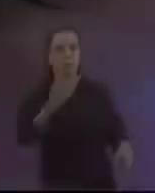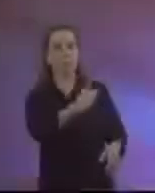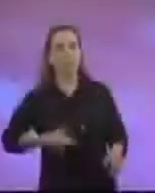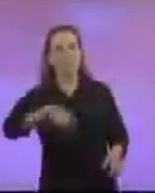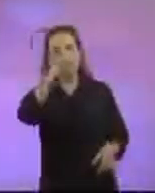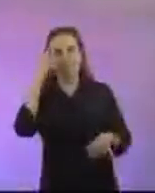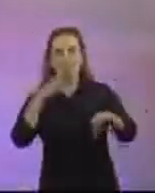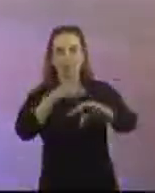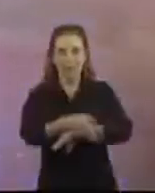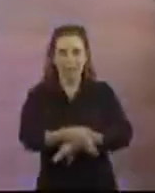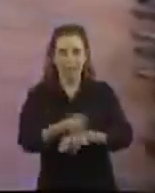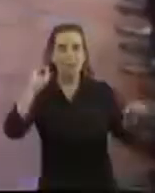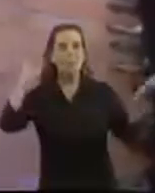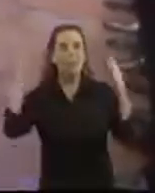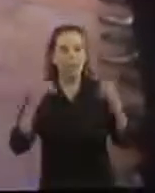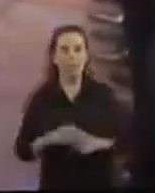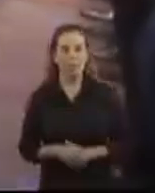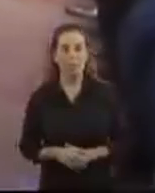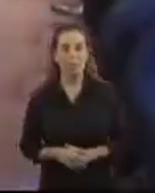Nación, doctor Javier Milei.